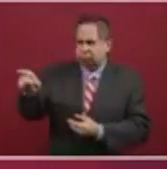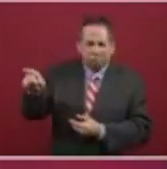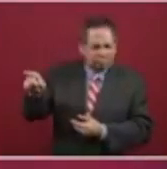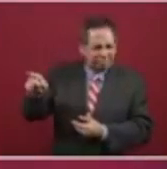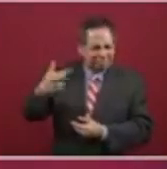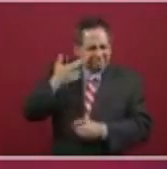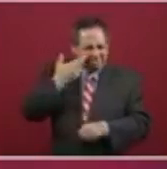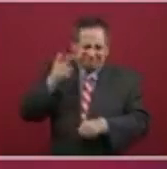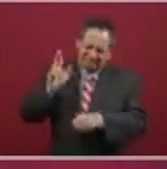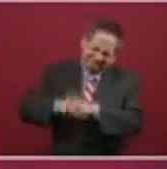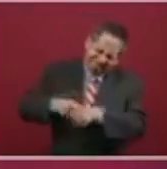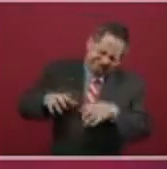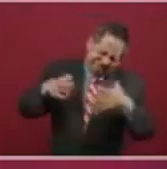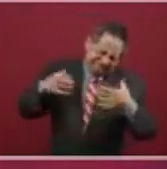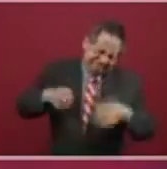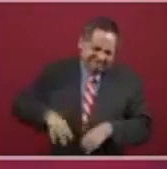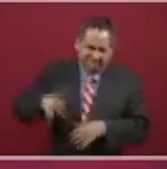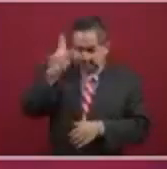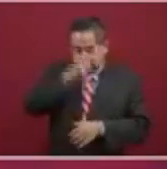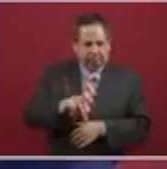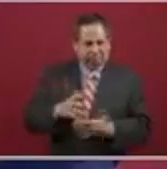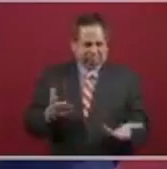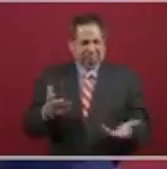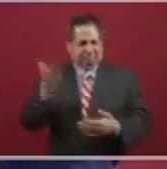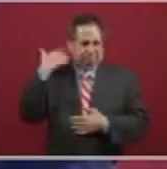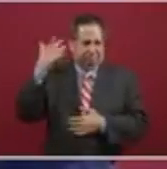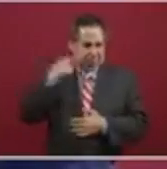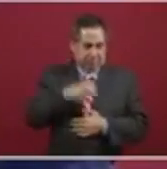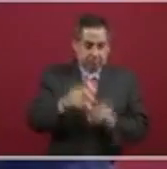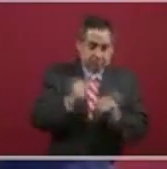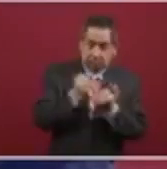ladrón. Era el ejemplo a seguir.